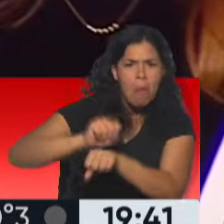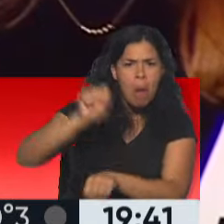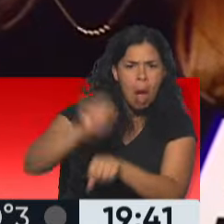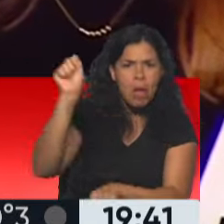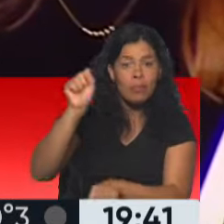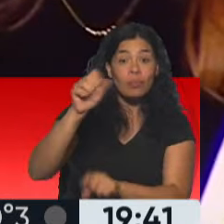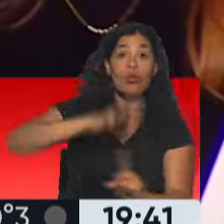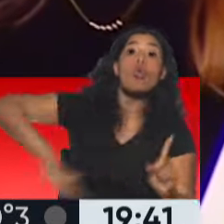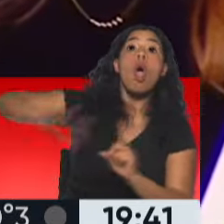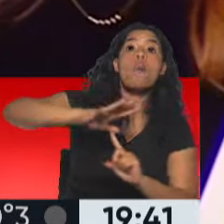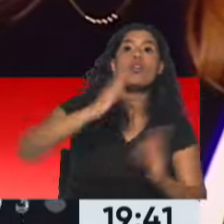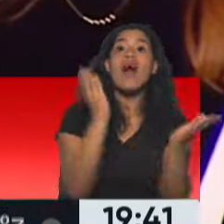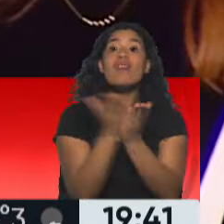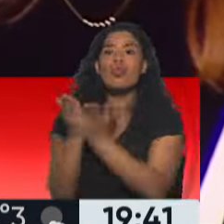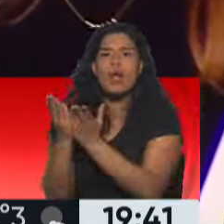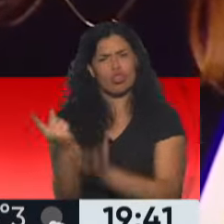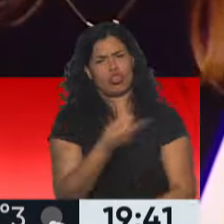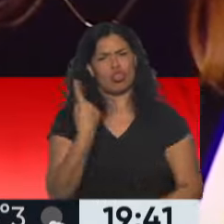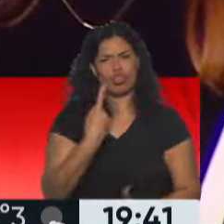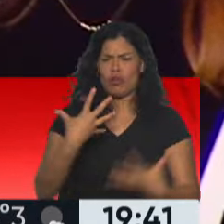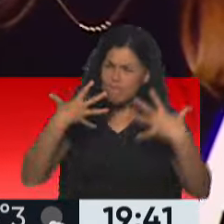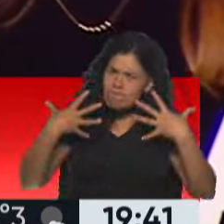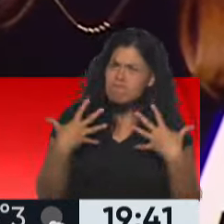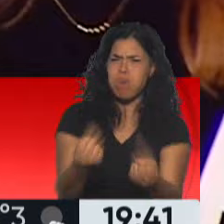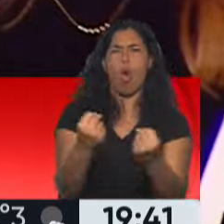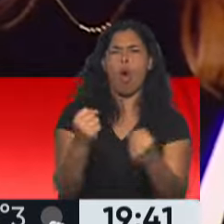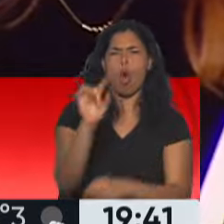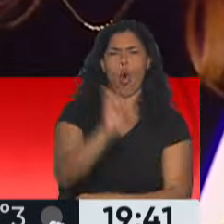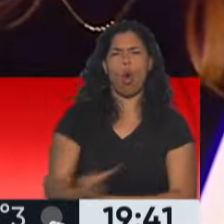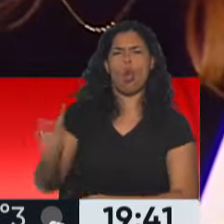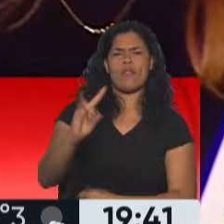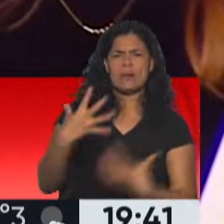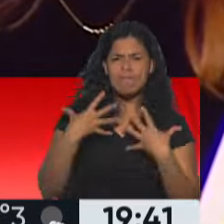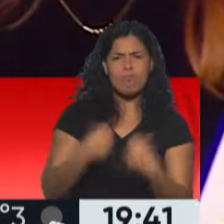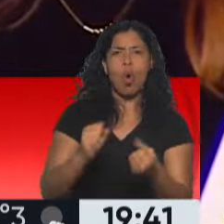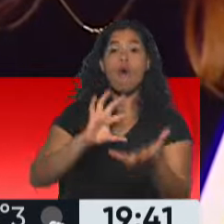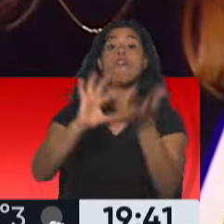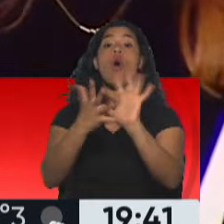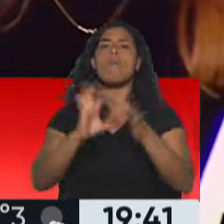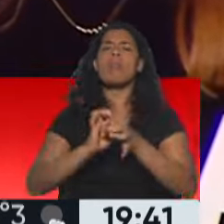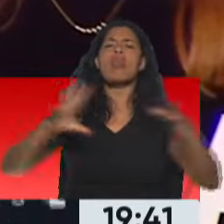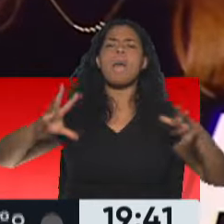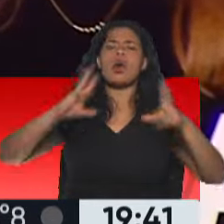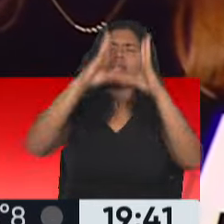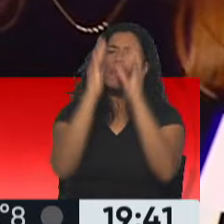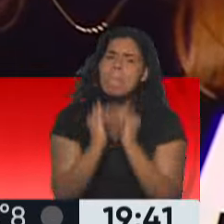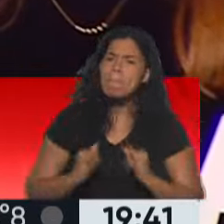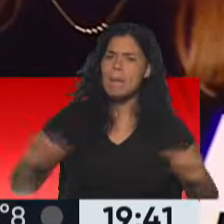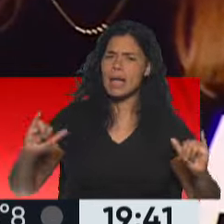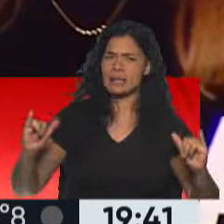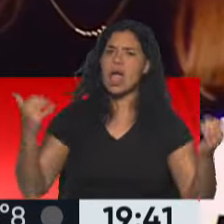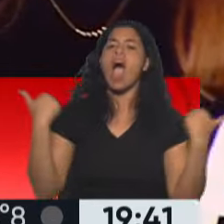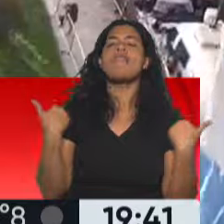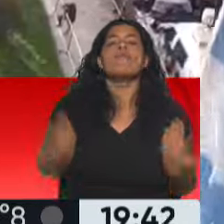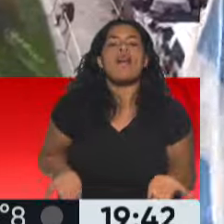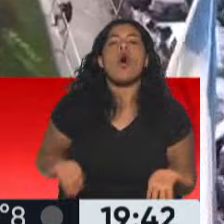la universidad en una irrenunciable resistencia democrática y pacífica por la educación